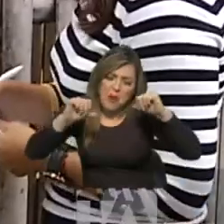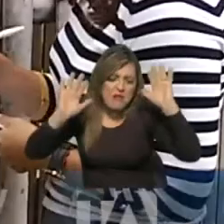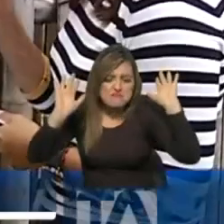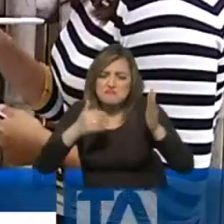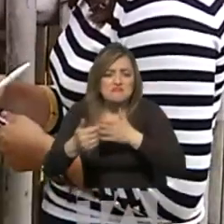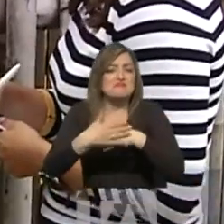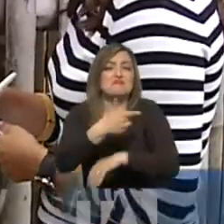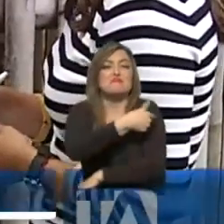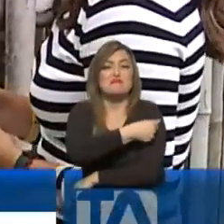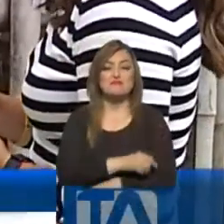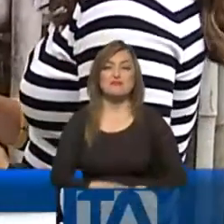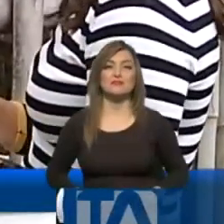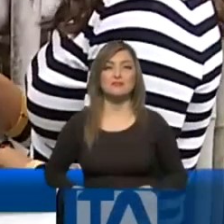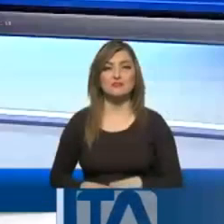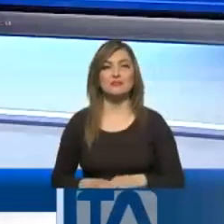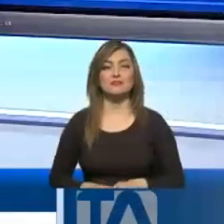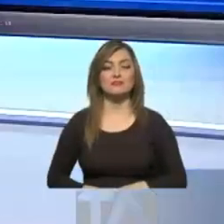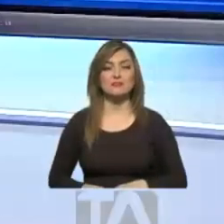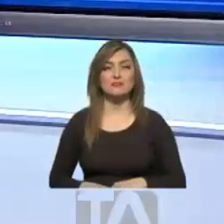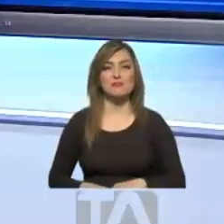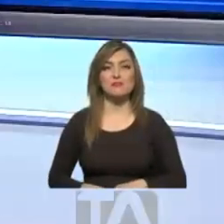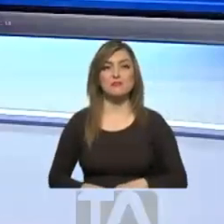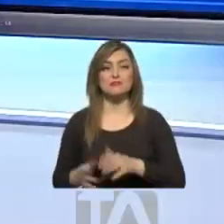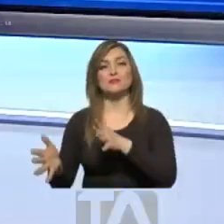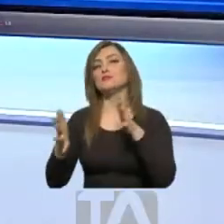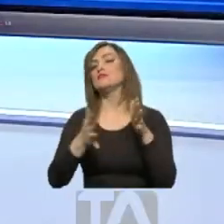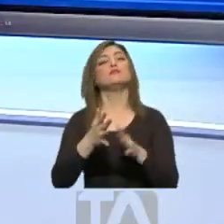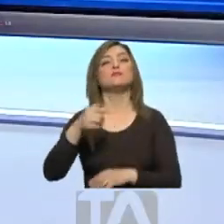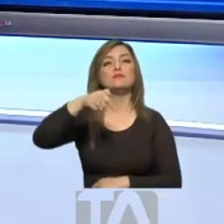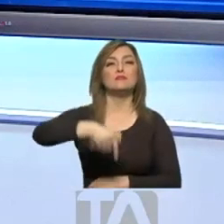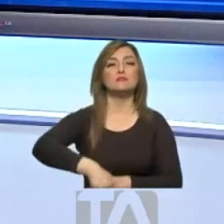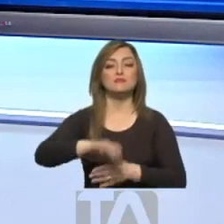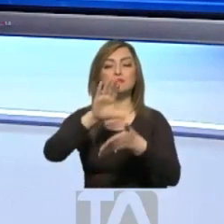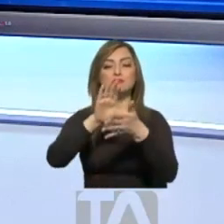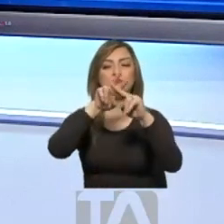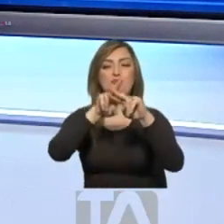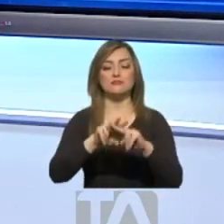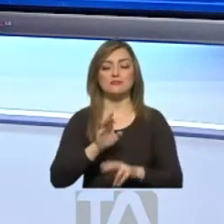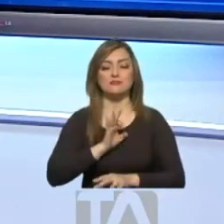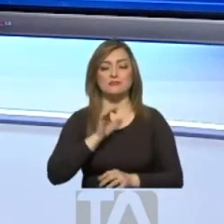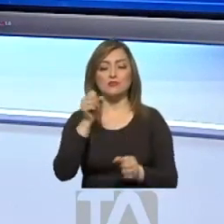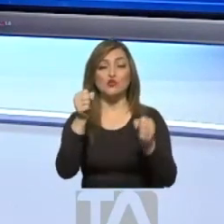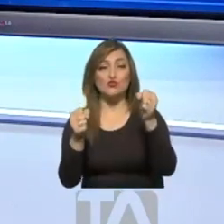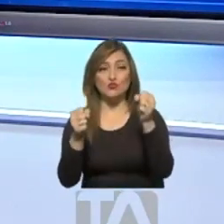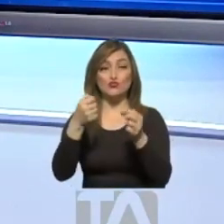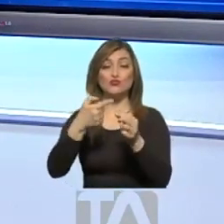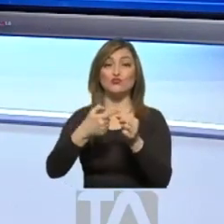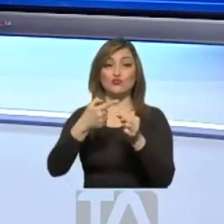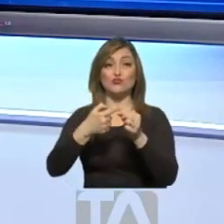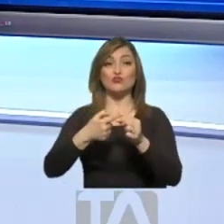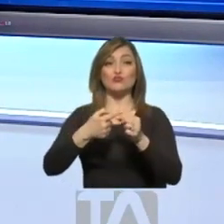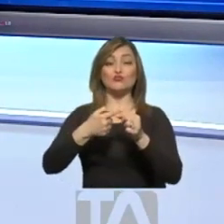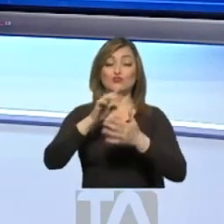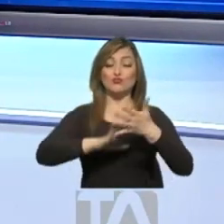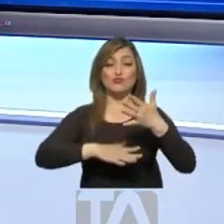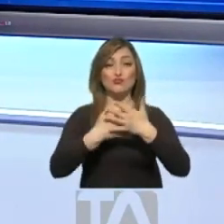vacuno. Joana Ramos, 24 horas. A partir de hoy, los centros de revisión técnica vehicular de Quito retoman